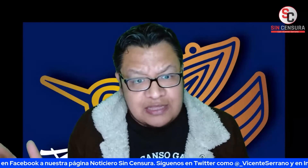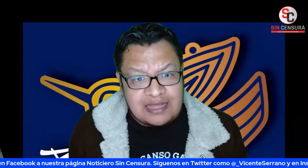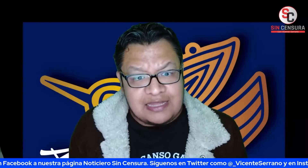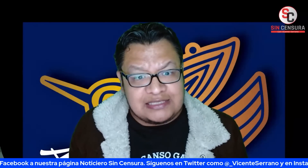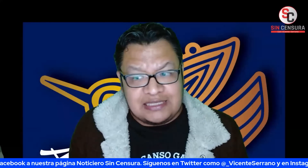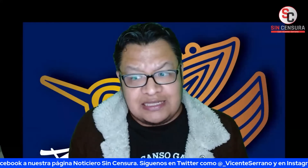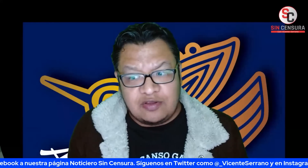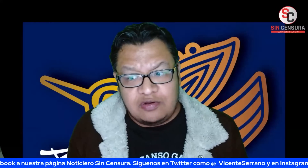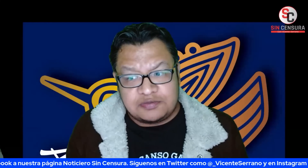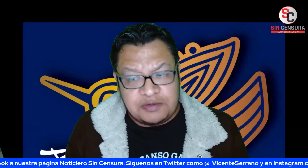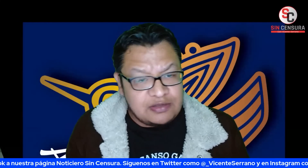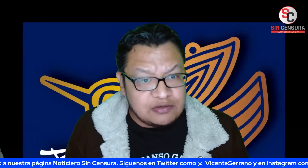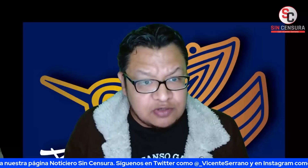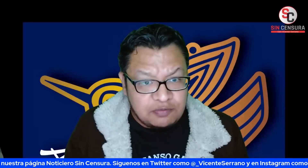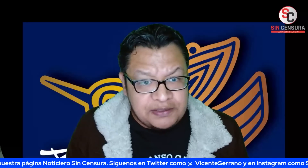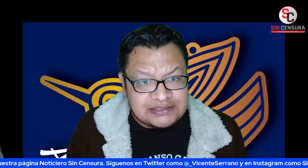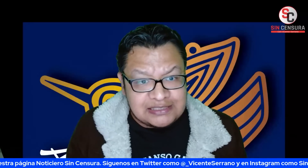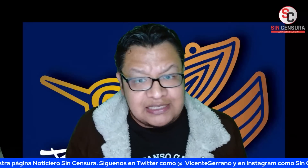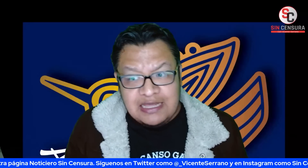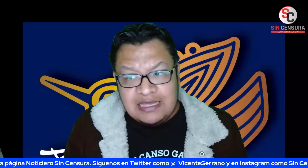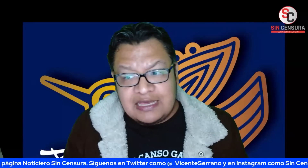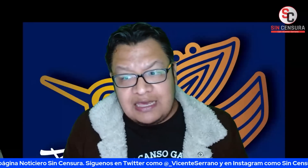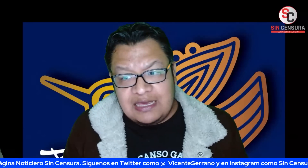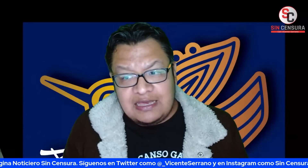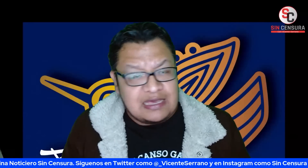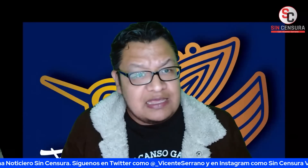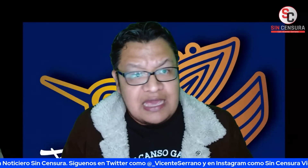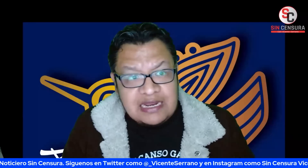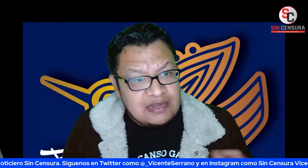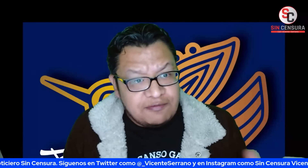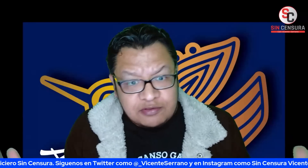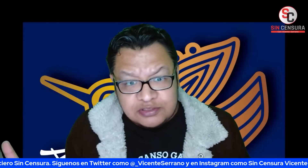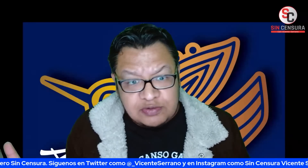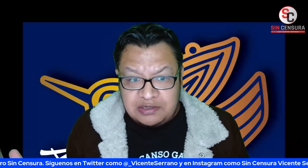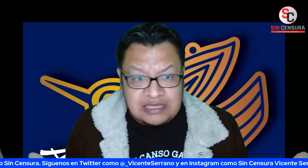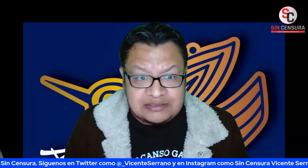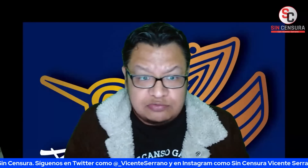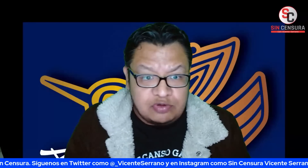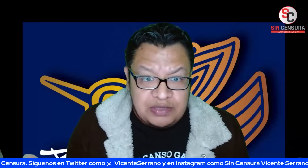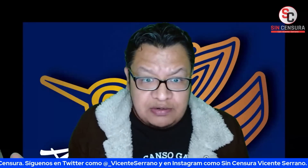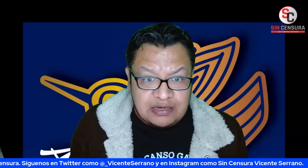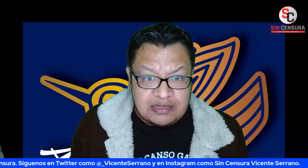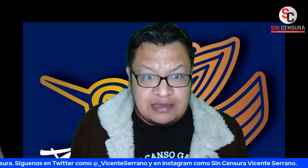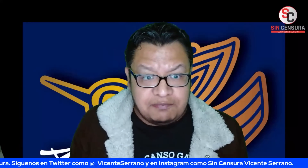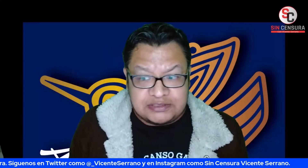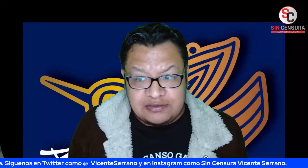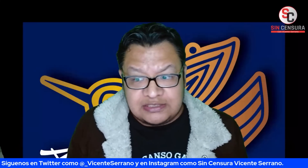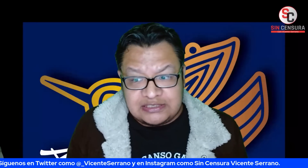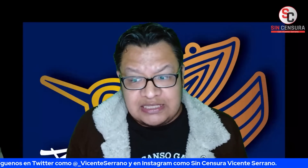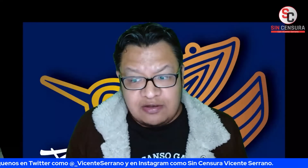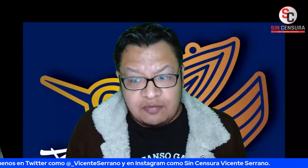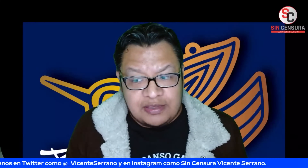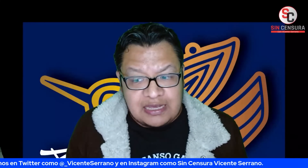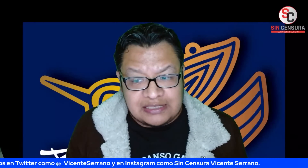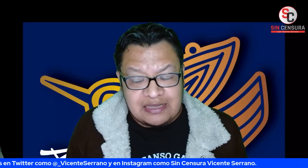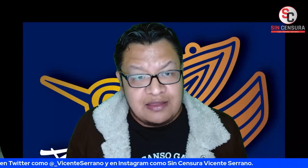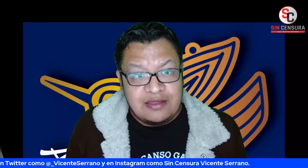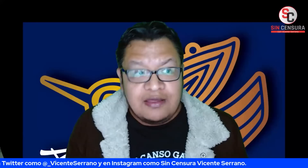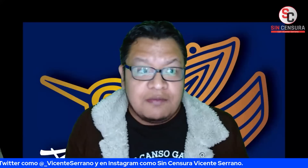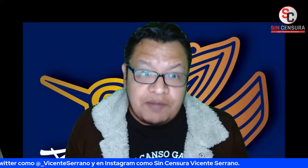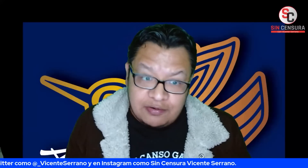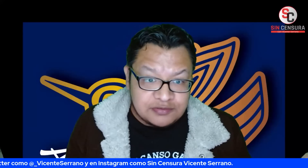las portadas de todos los periódicos golpistas, que llenen de fotos Twitter, que es un dominio en el que pues ellos se sienten como en